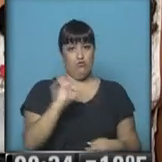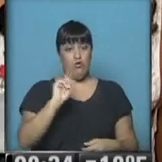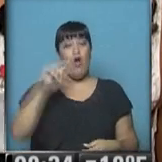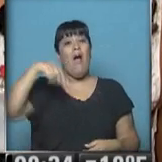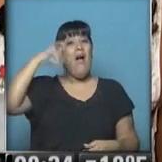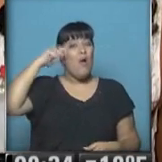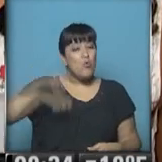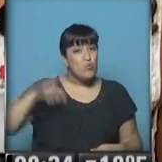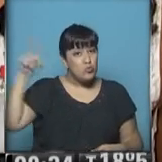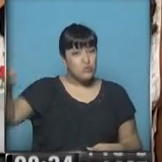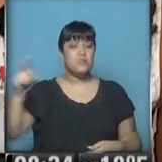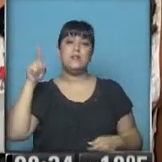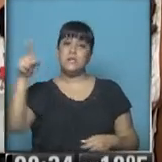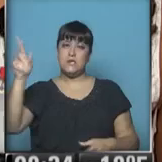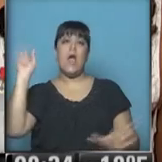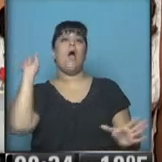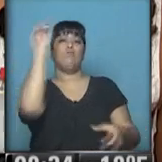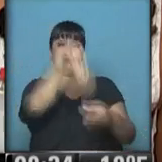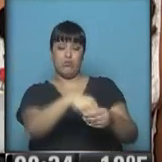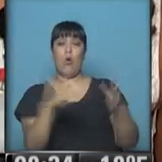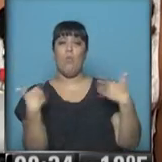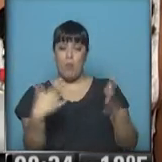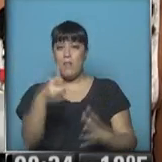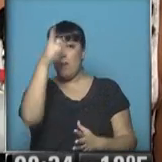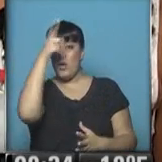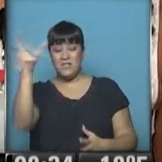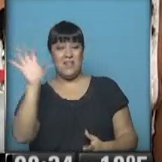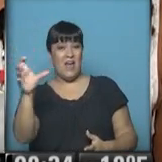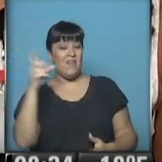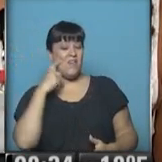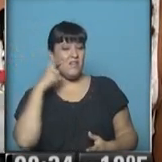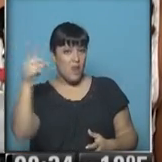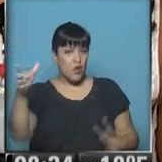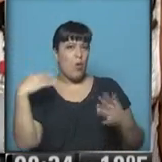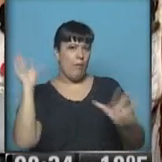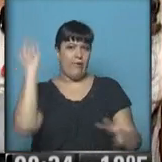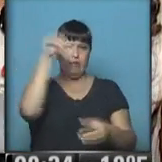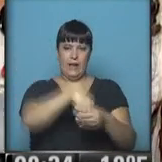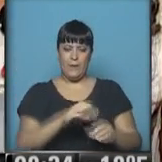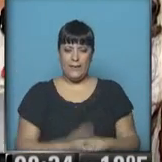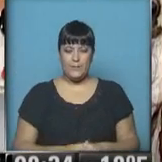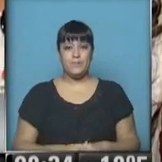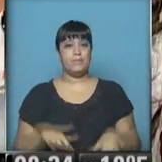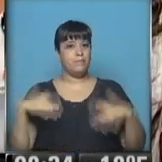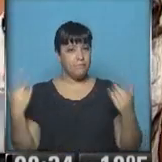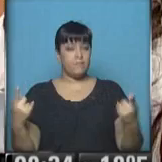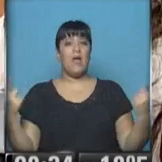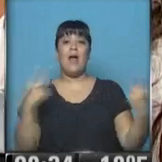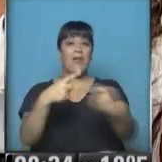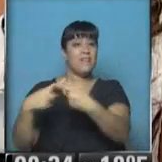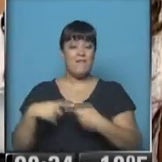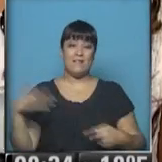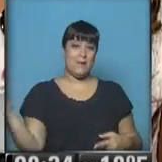a tener la posibilidad la Facultad de intervenir con la policía de Entre Ríos en ese en ese aspecto bueno el debate para todos Ya